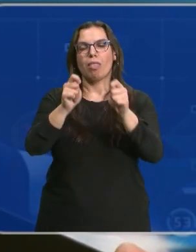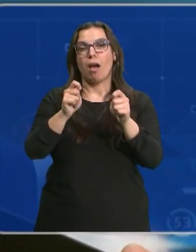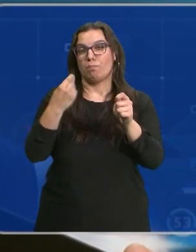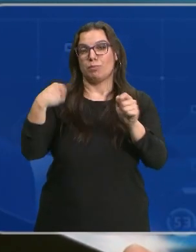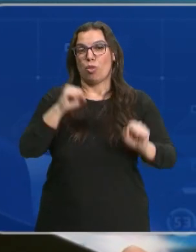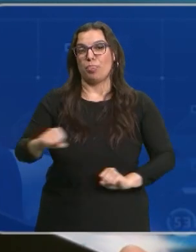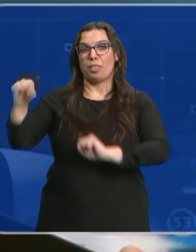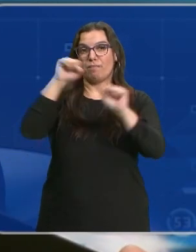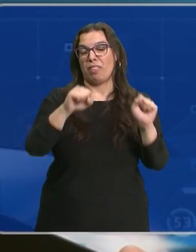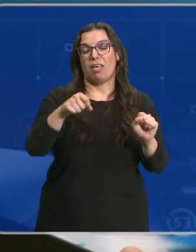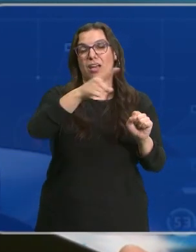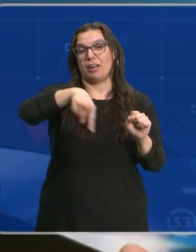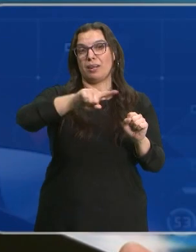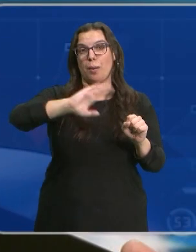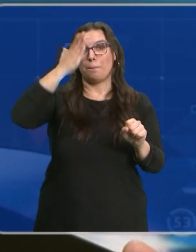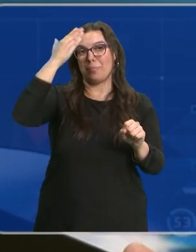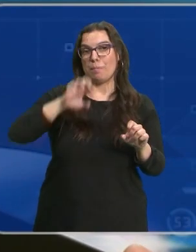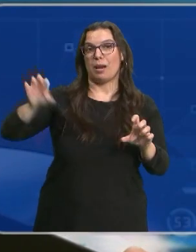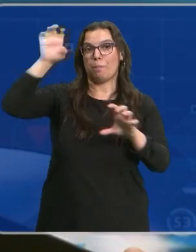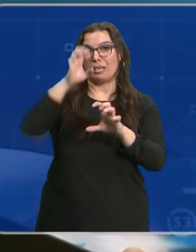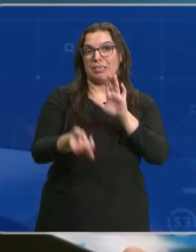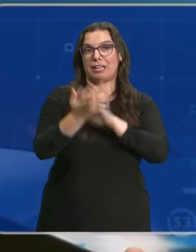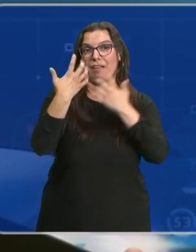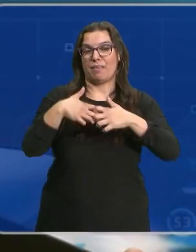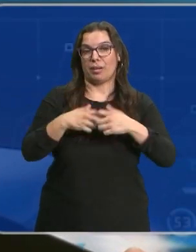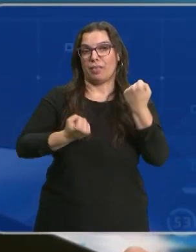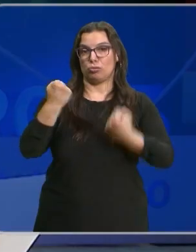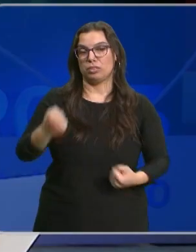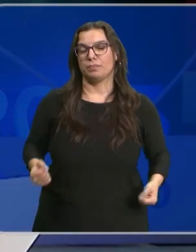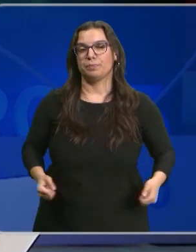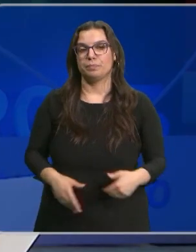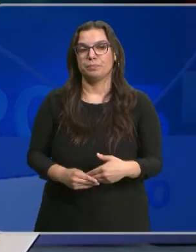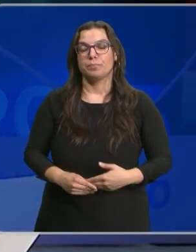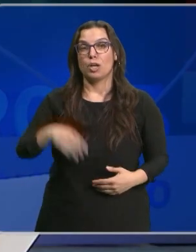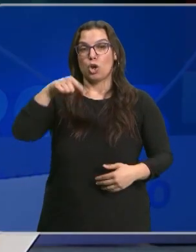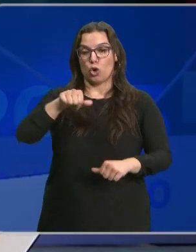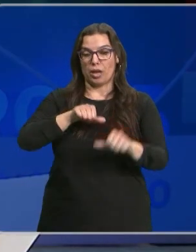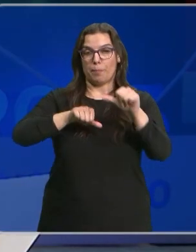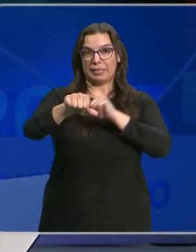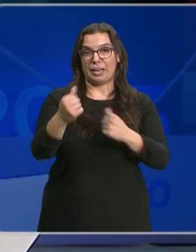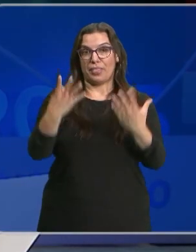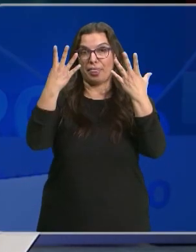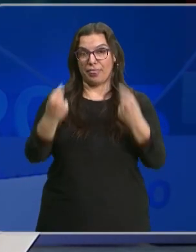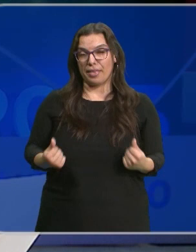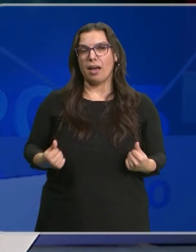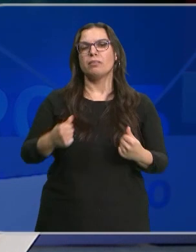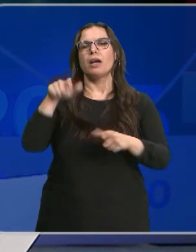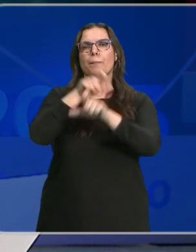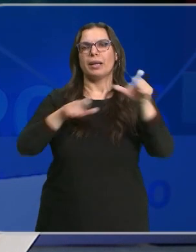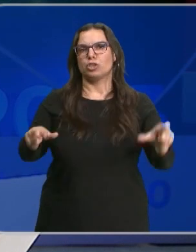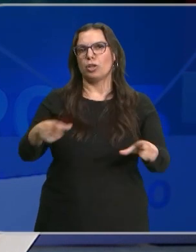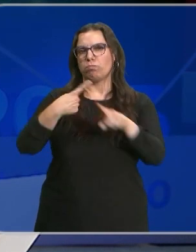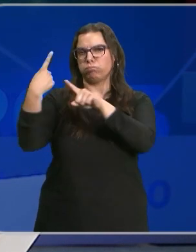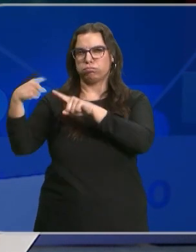defienden los principales países productores de automóviles. Desde hoy durante 10 días decenas de